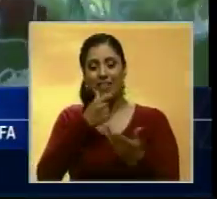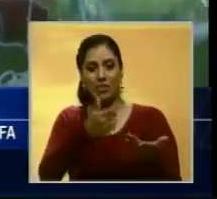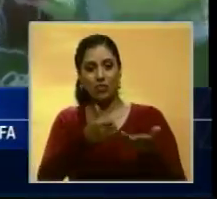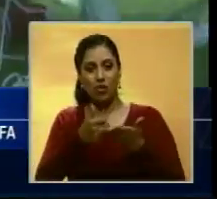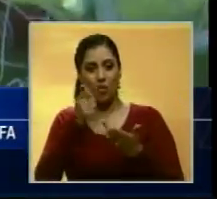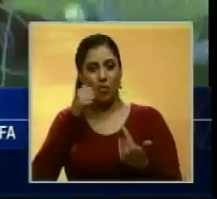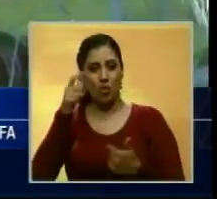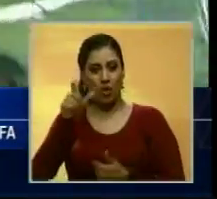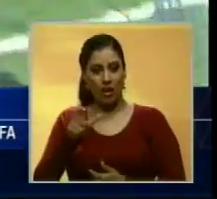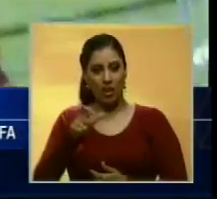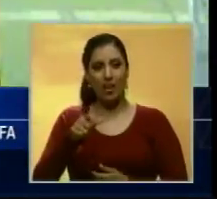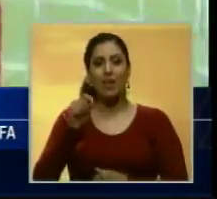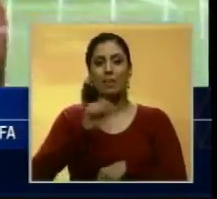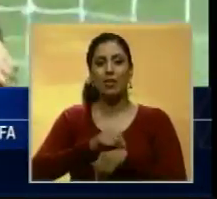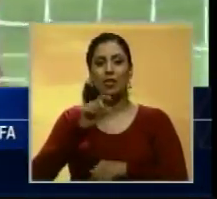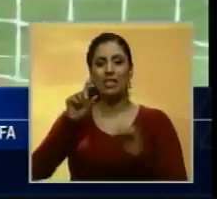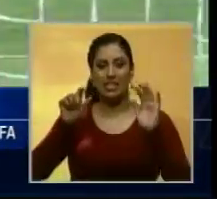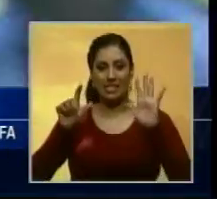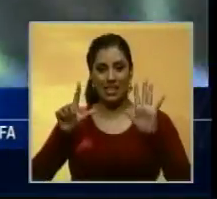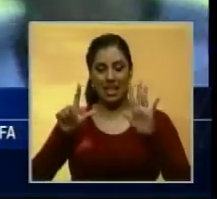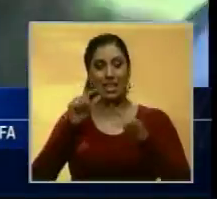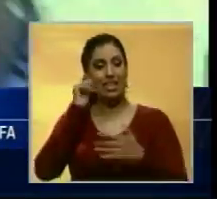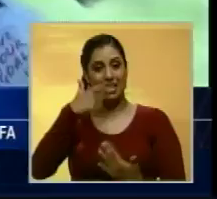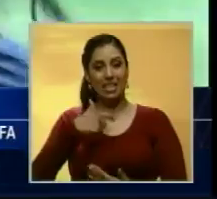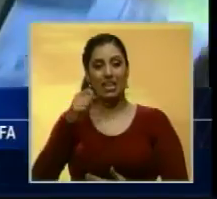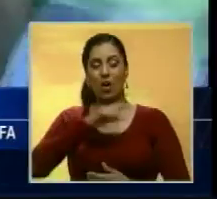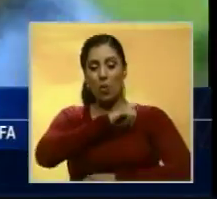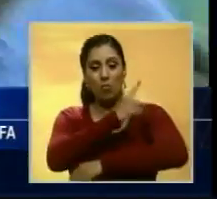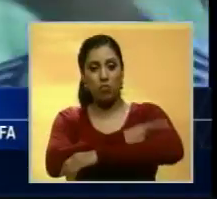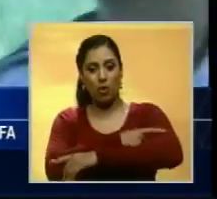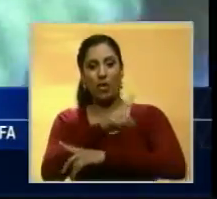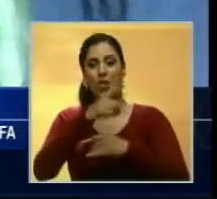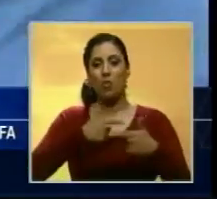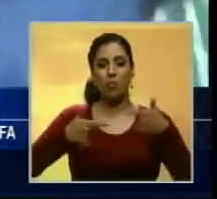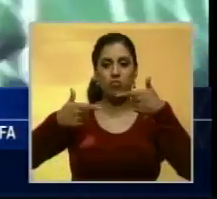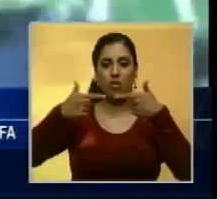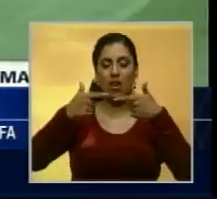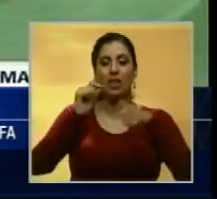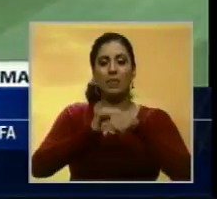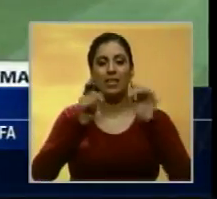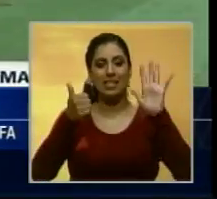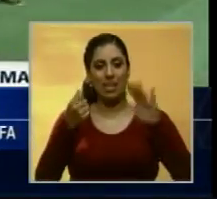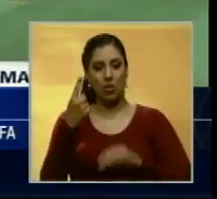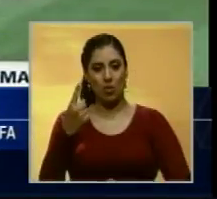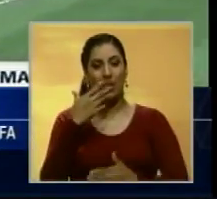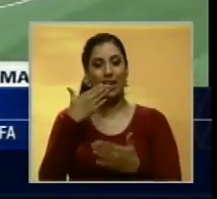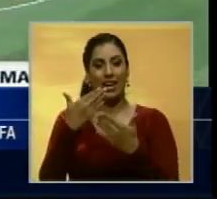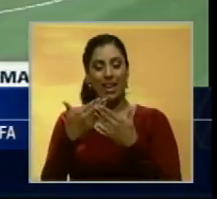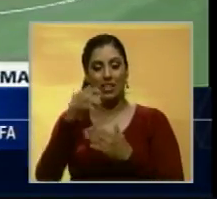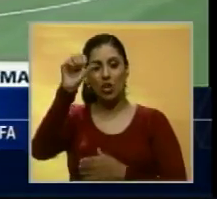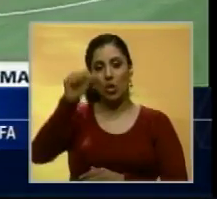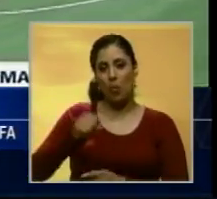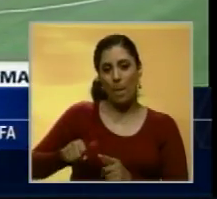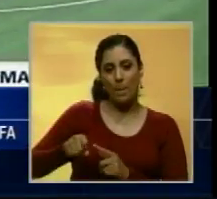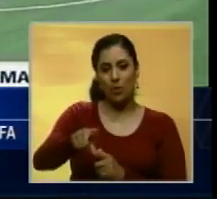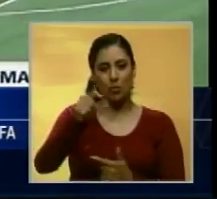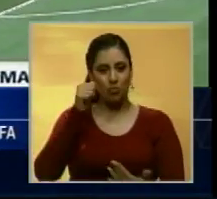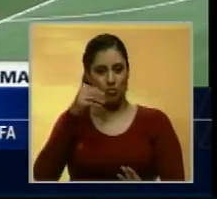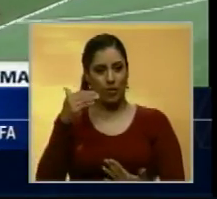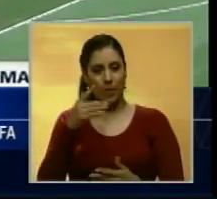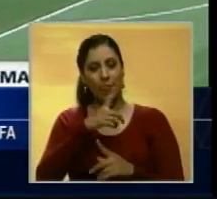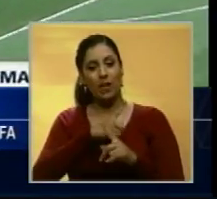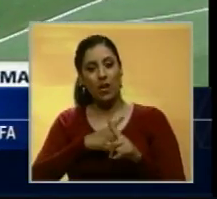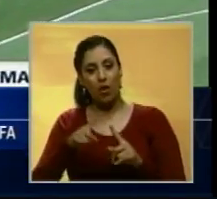de Julia Wynn al minuto 7. Las chicas superpoderosas igualaron el marcador al minuto 61 gracias a un zurdazo de María